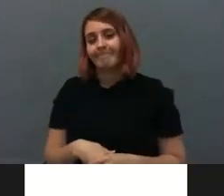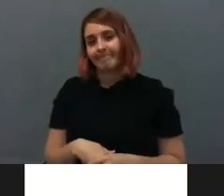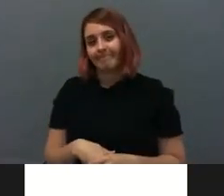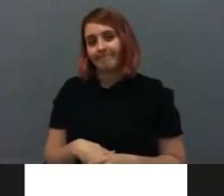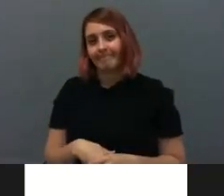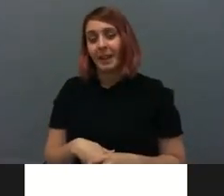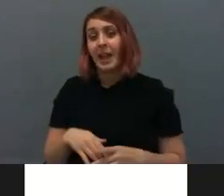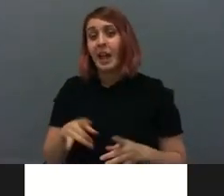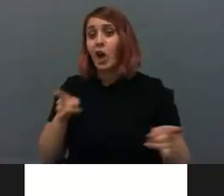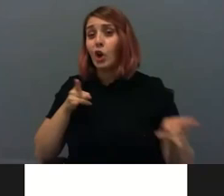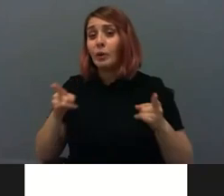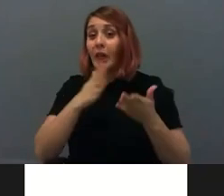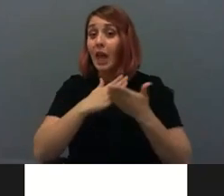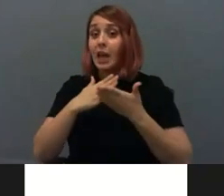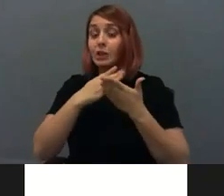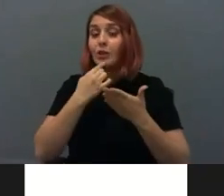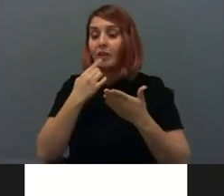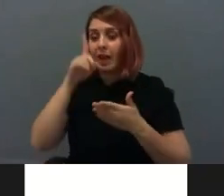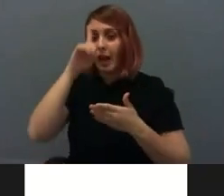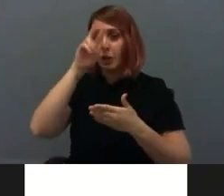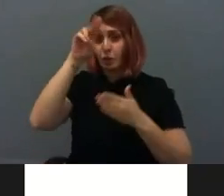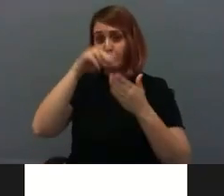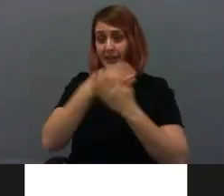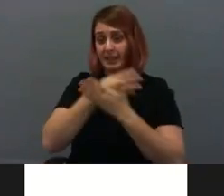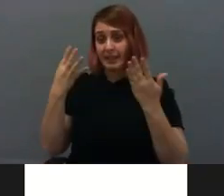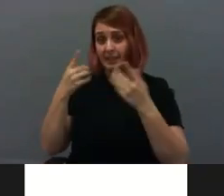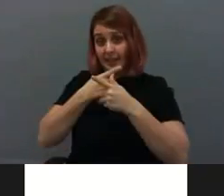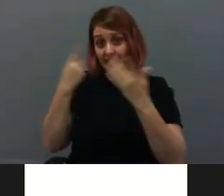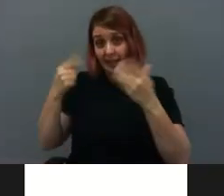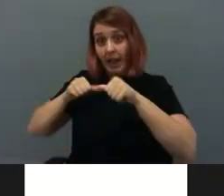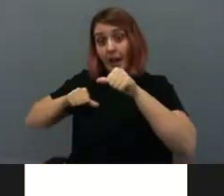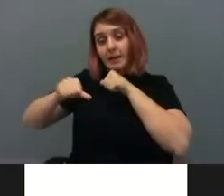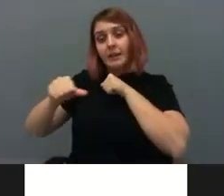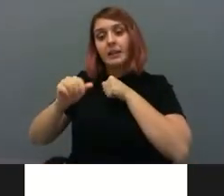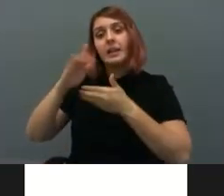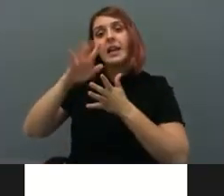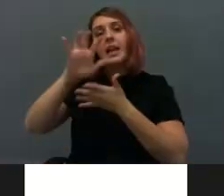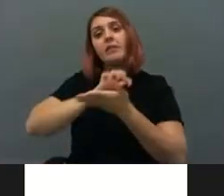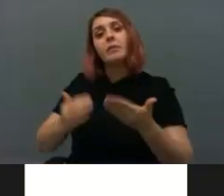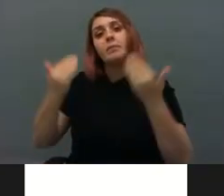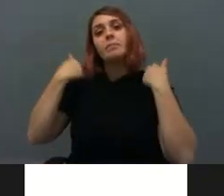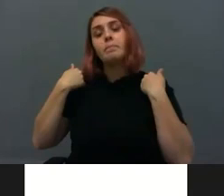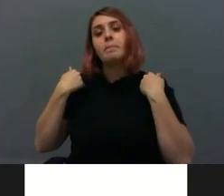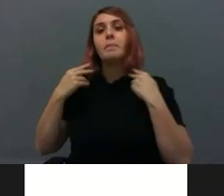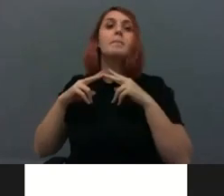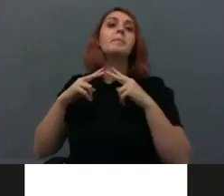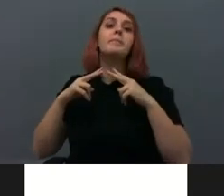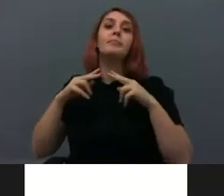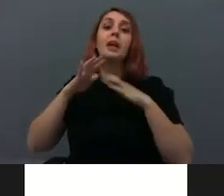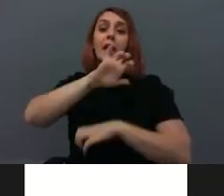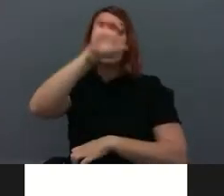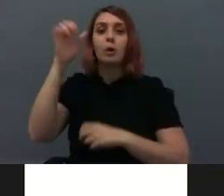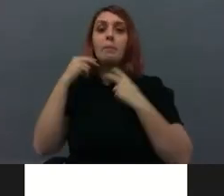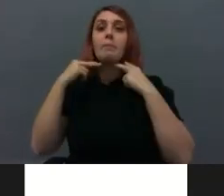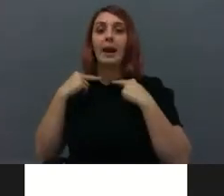La robotización es un estudio que desde el año 2016 se ha encargado al informe, es un informe encargado por el Parlamento Europeo. Hablaba sobre